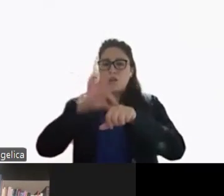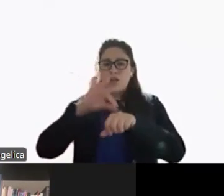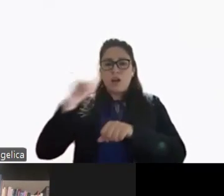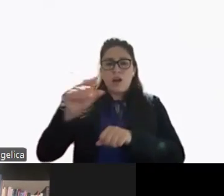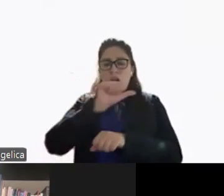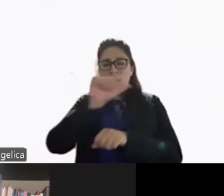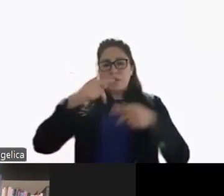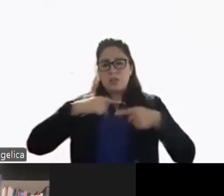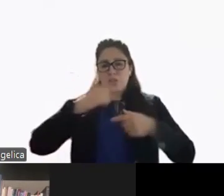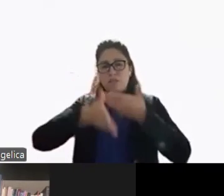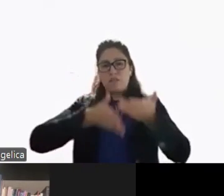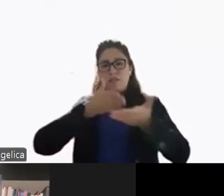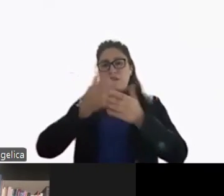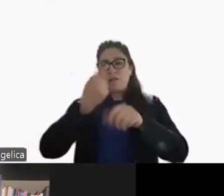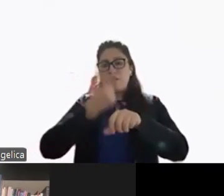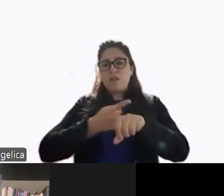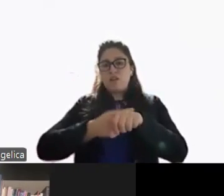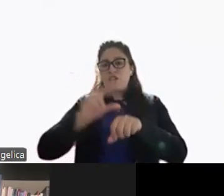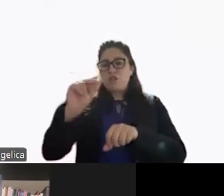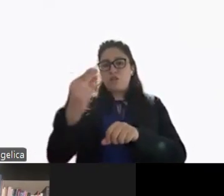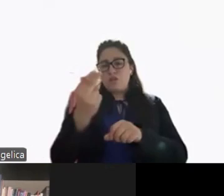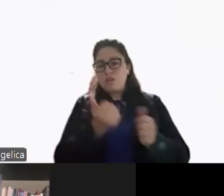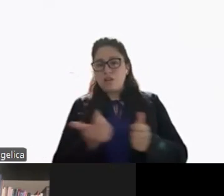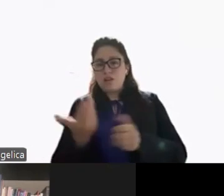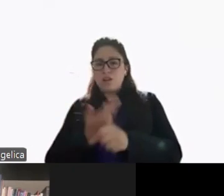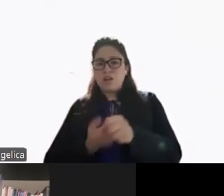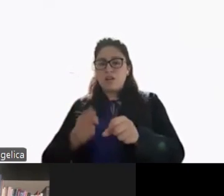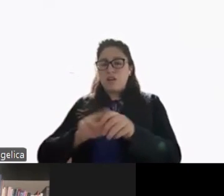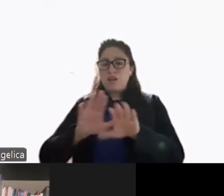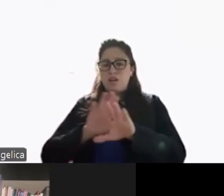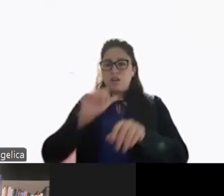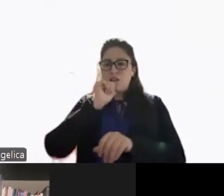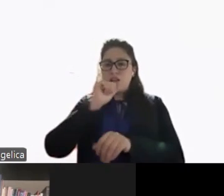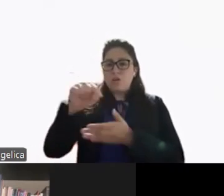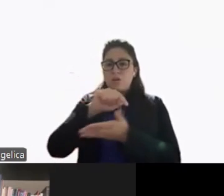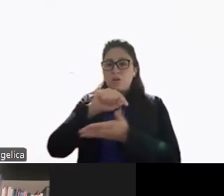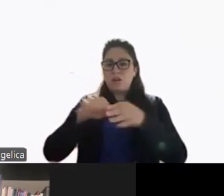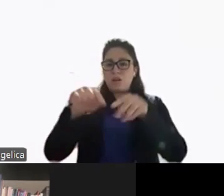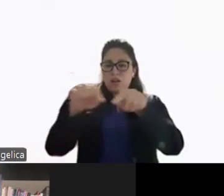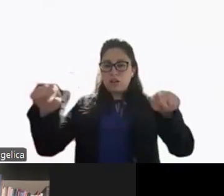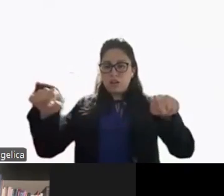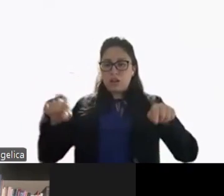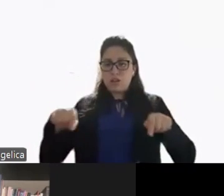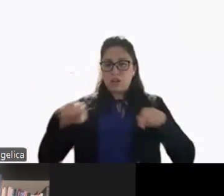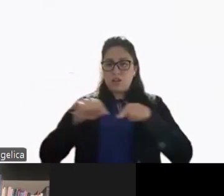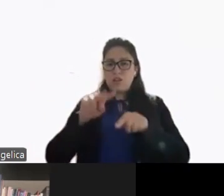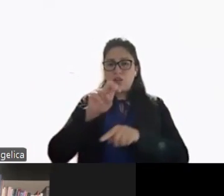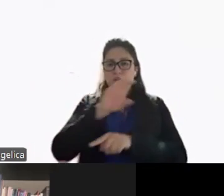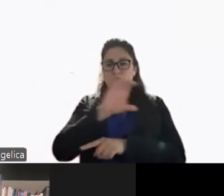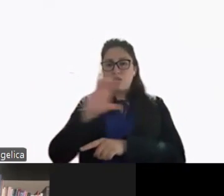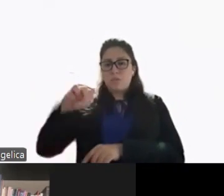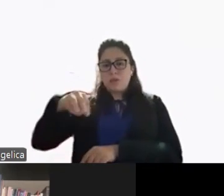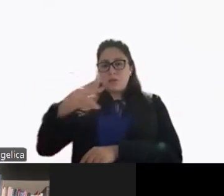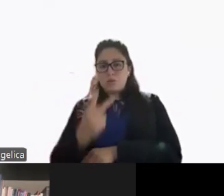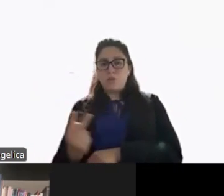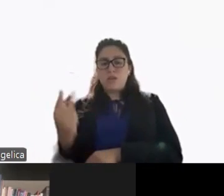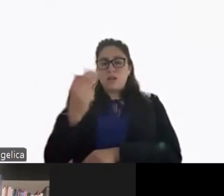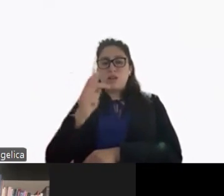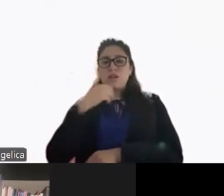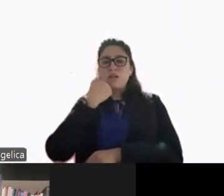pacientes que no requieren hospitalización en una superficie tan solo de 200 metros cuadrados, lo cual representa